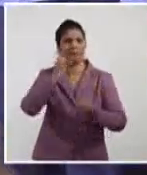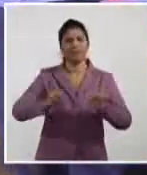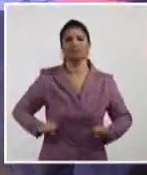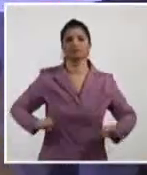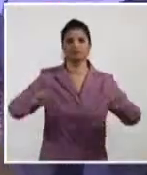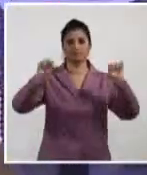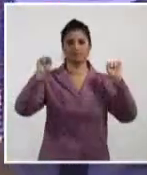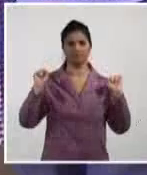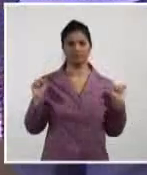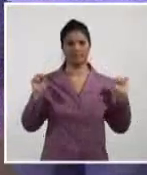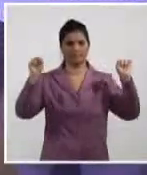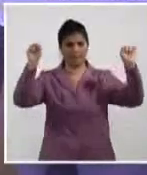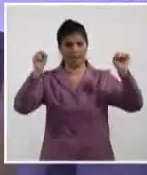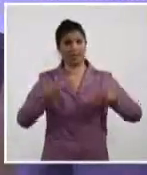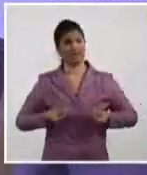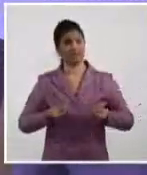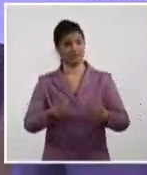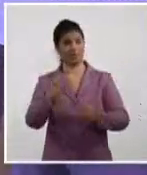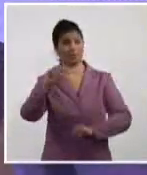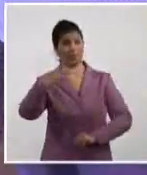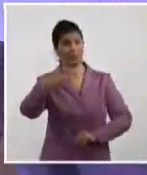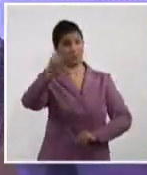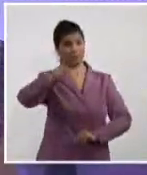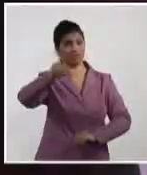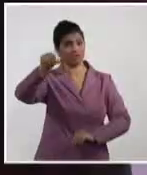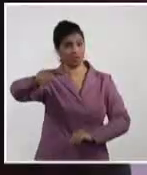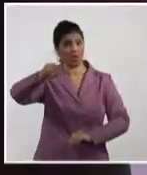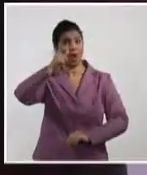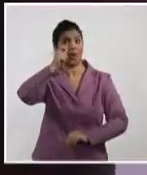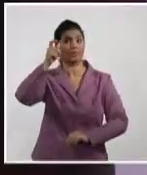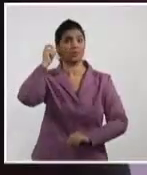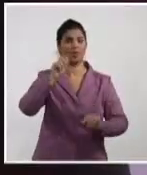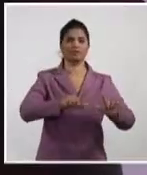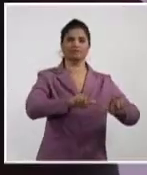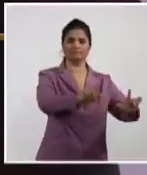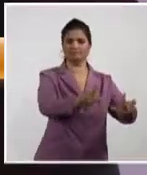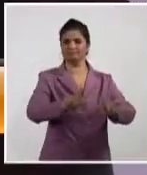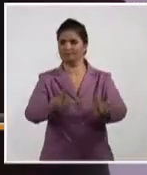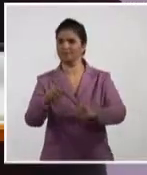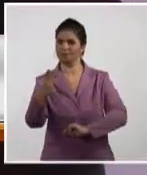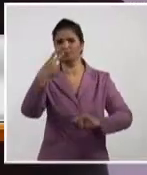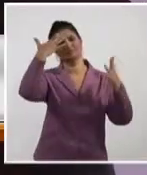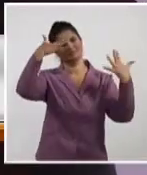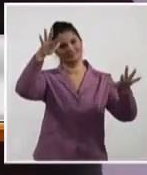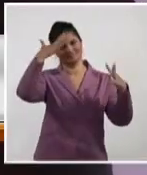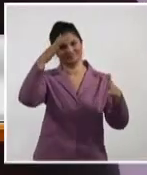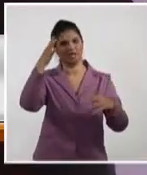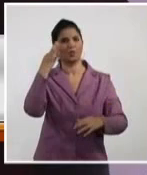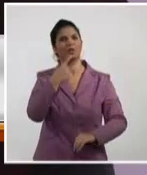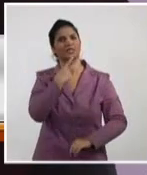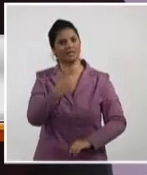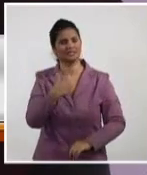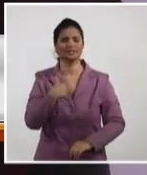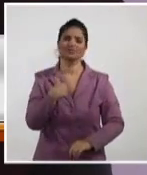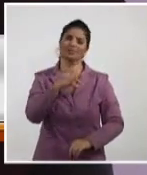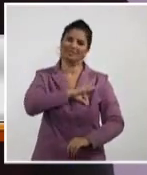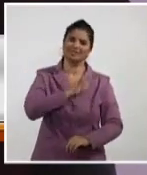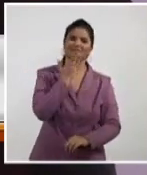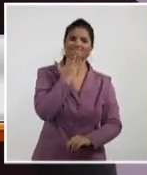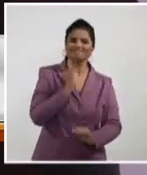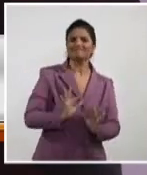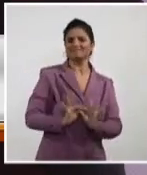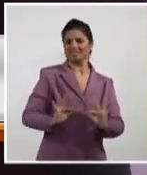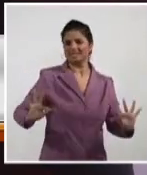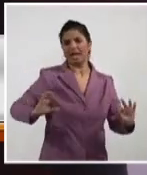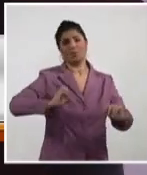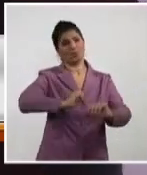fueron agasajados como los mejores exponentes del deporte individual. Para mí es un orgullo bien grande estar aquí en esta gala